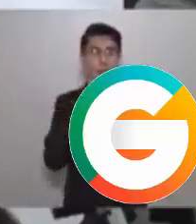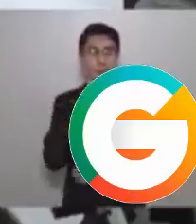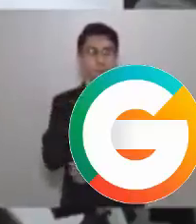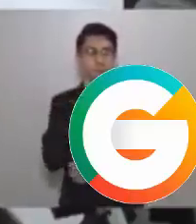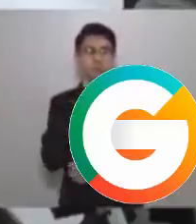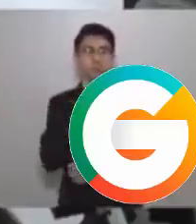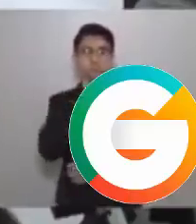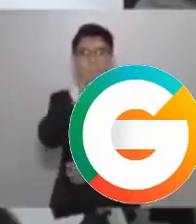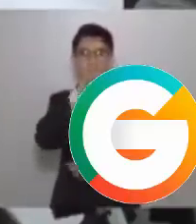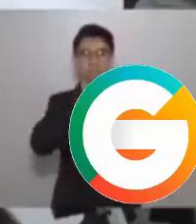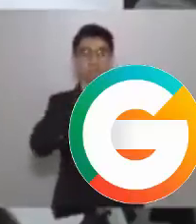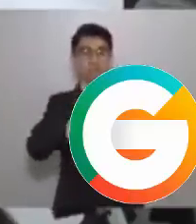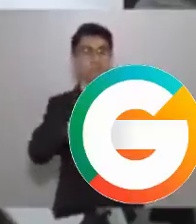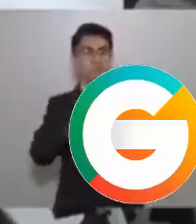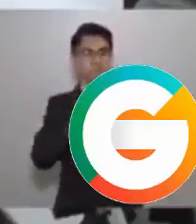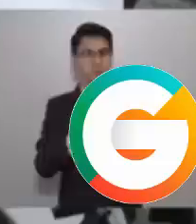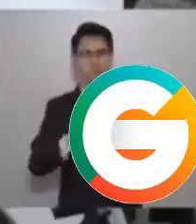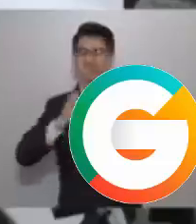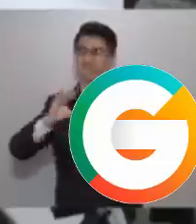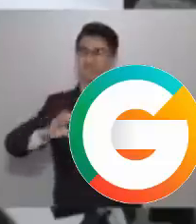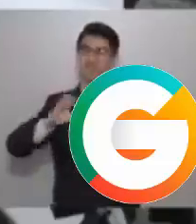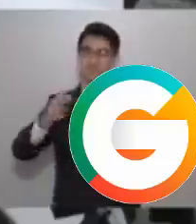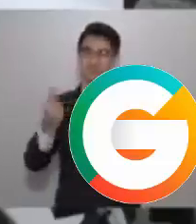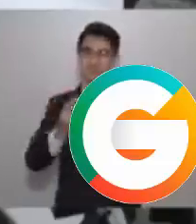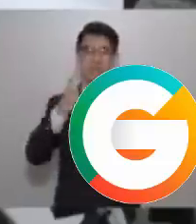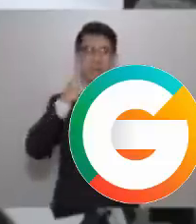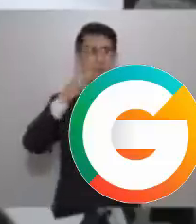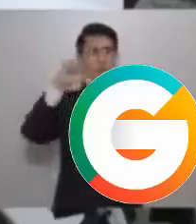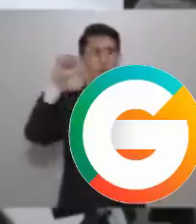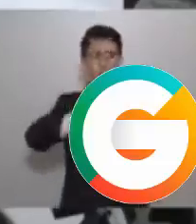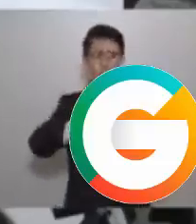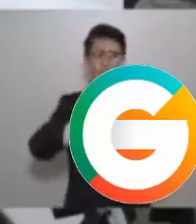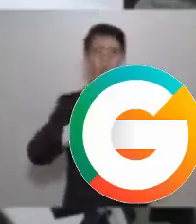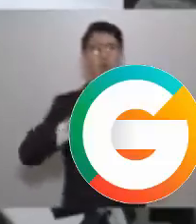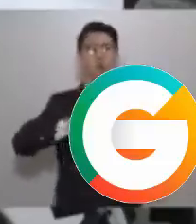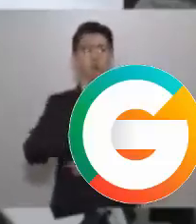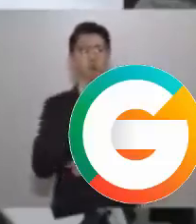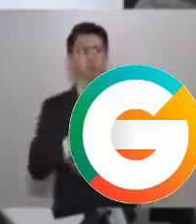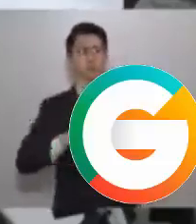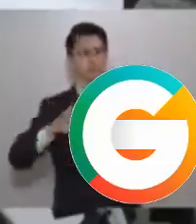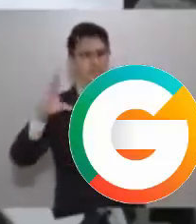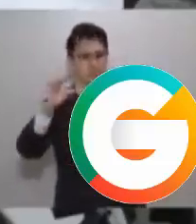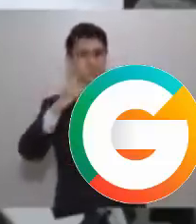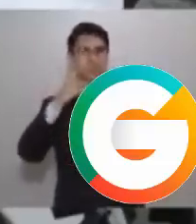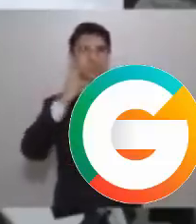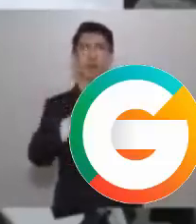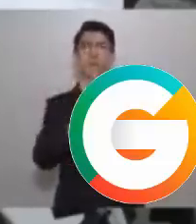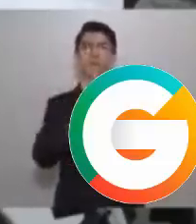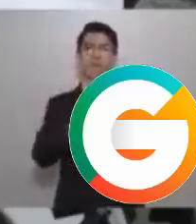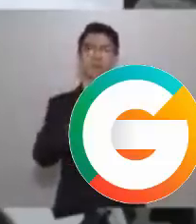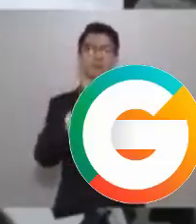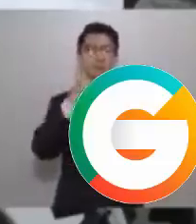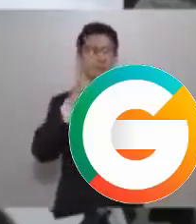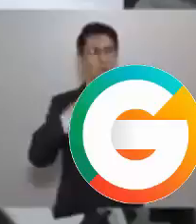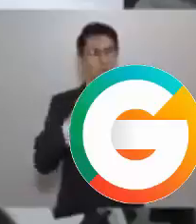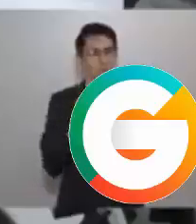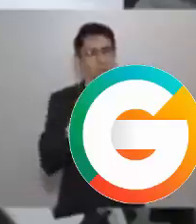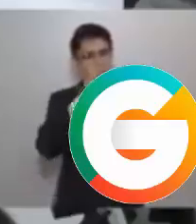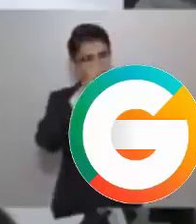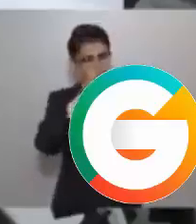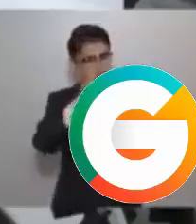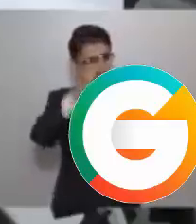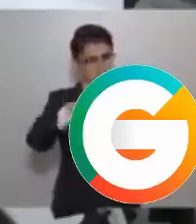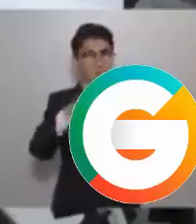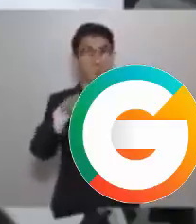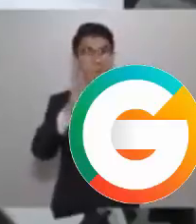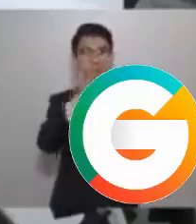cuyo objetivo es la defensa y protección de los derechos de los demás. Entonces, con todo respeto a la situación que está ocurriendo y deseando la mejora en la